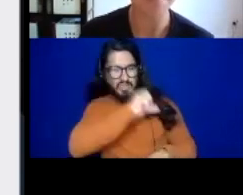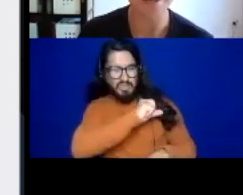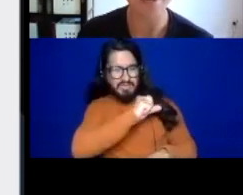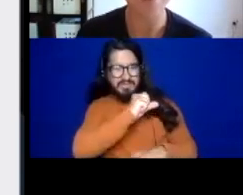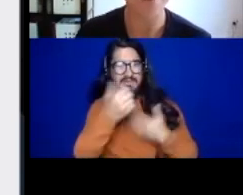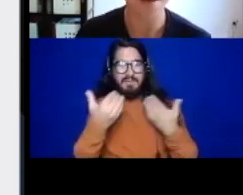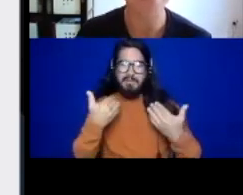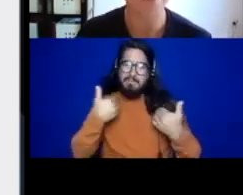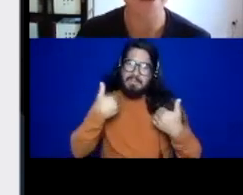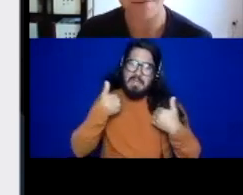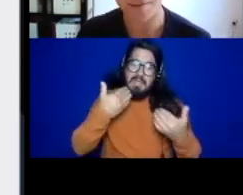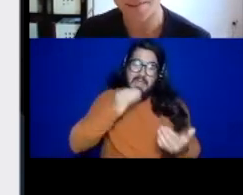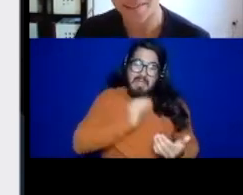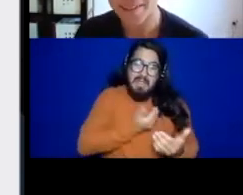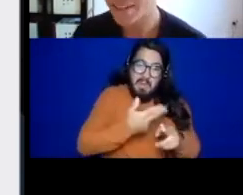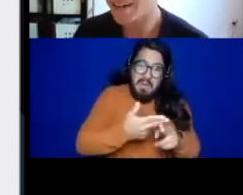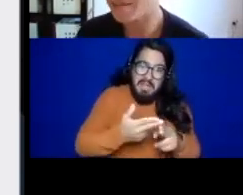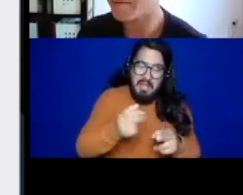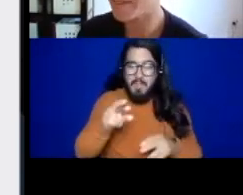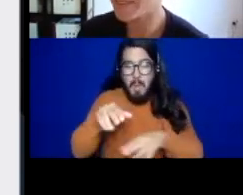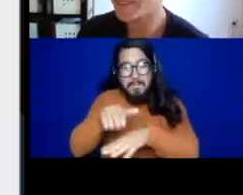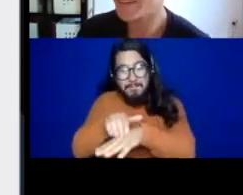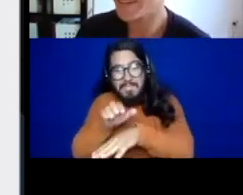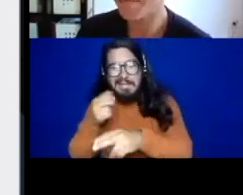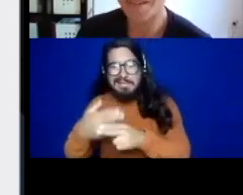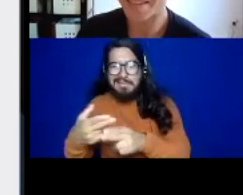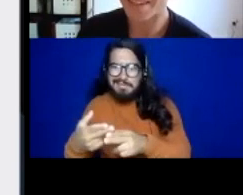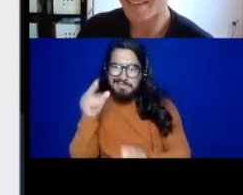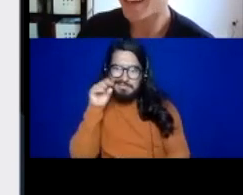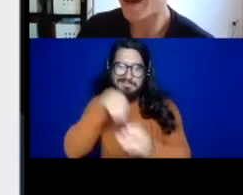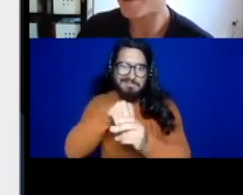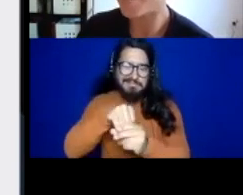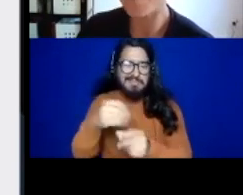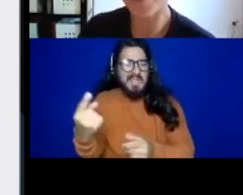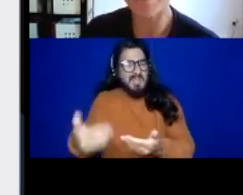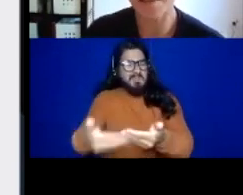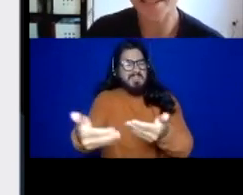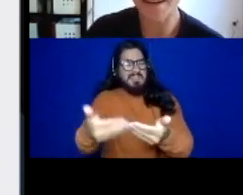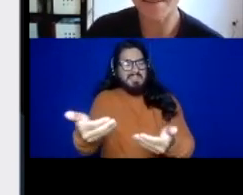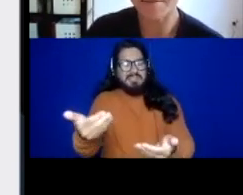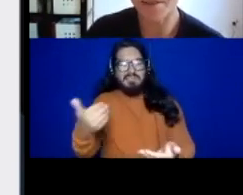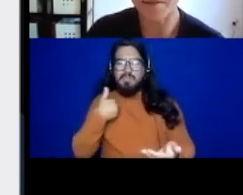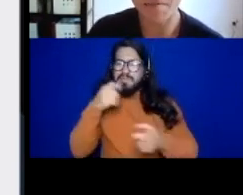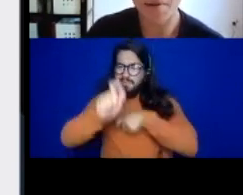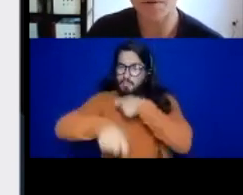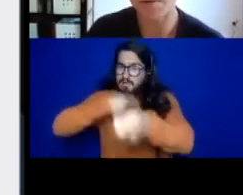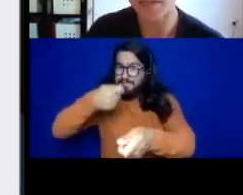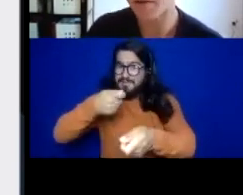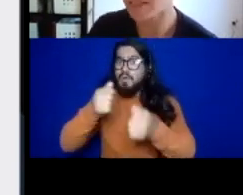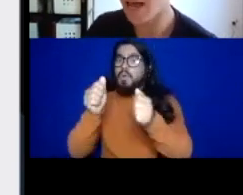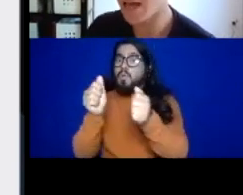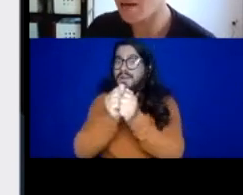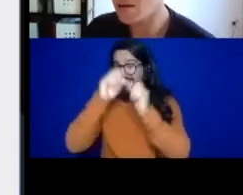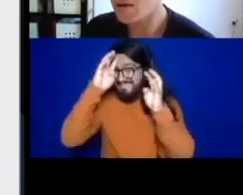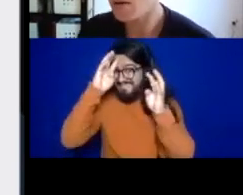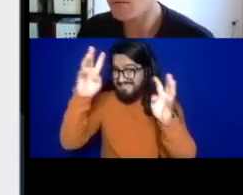fácil adivinar. Quizás tiene nuestro nombre o un nombre de un ex o algo fácil. Y lo vamos a